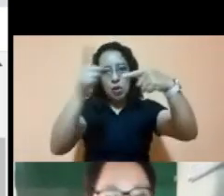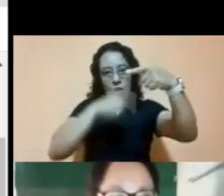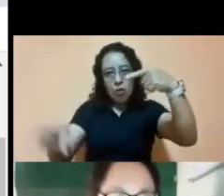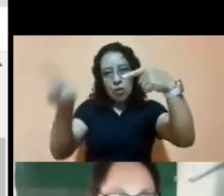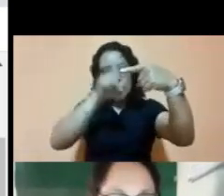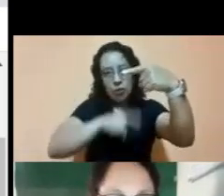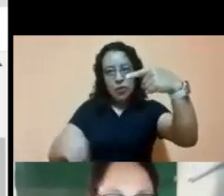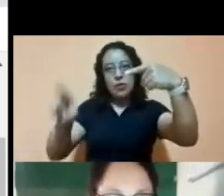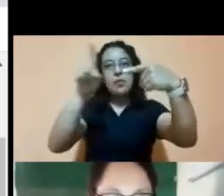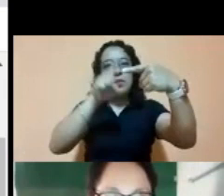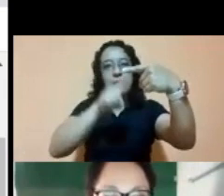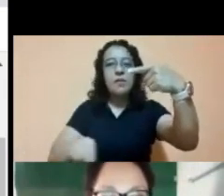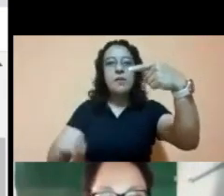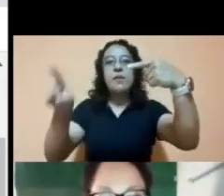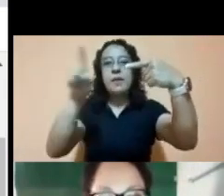vez.